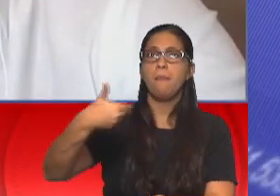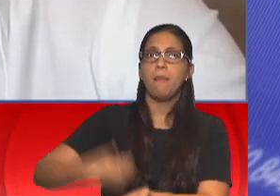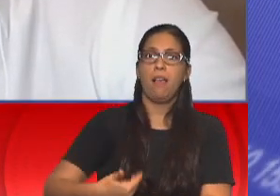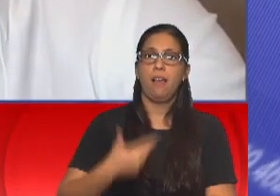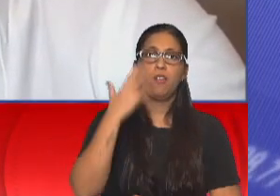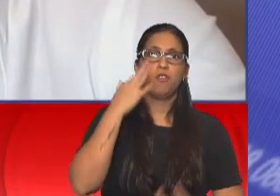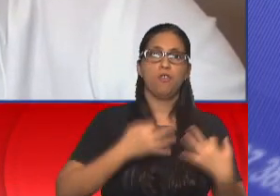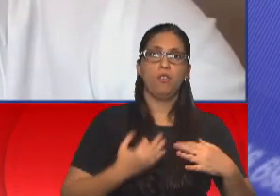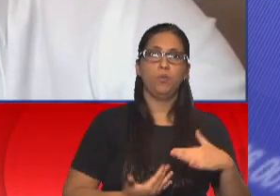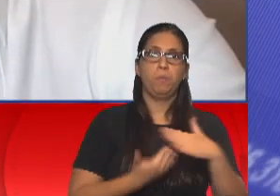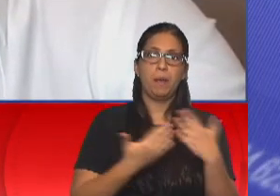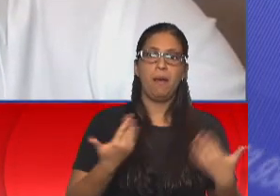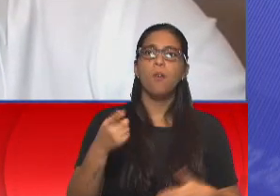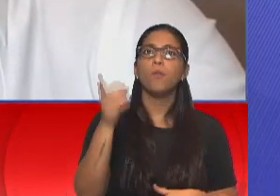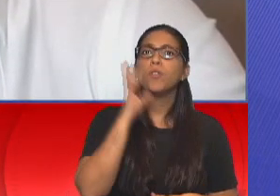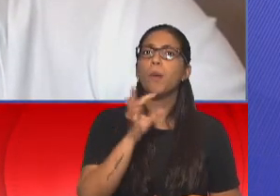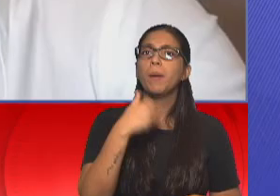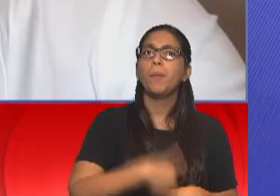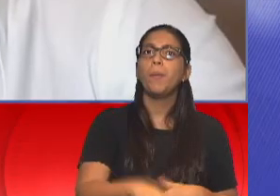visión, doctor, de lo que podría suceder?